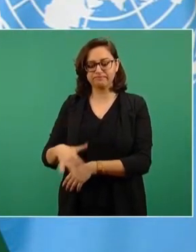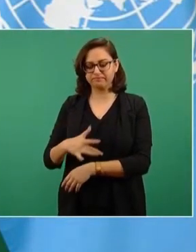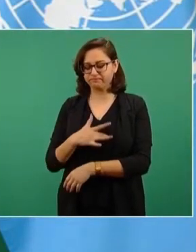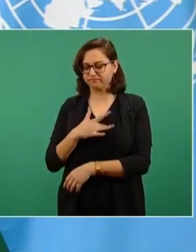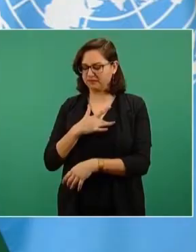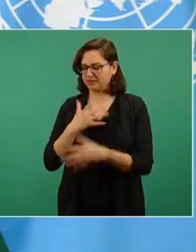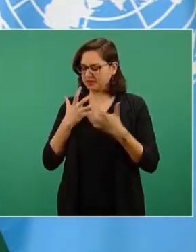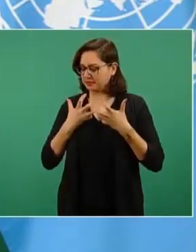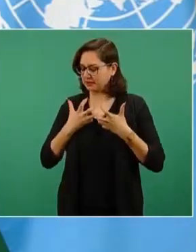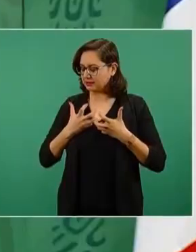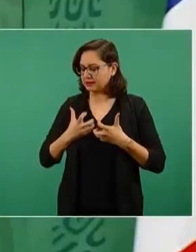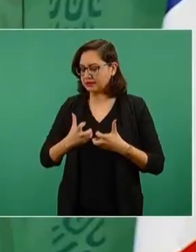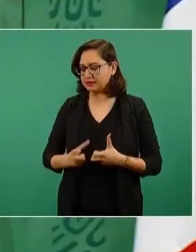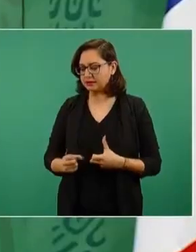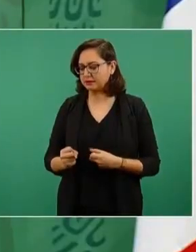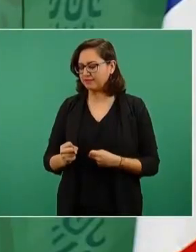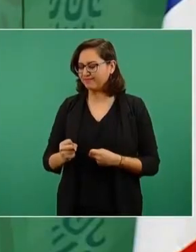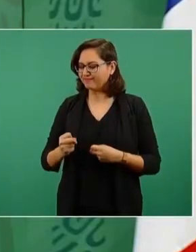vergüenza